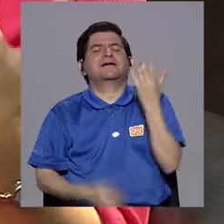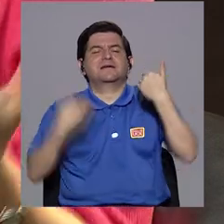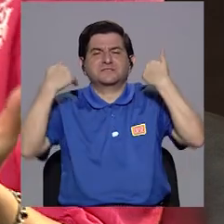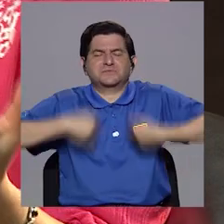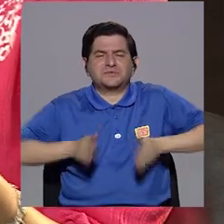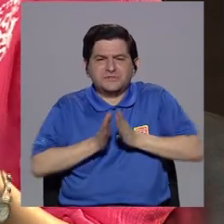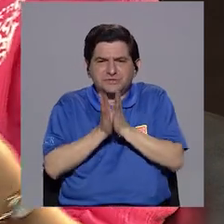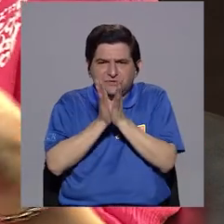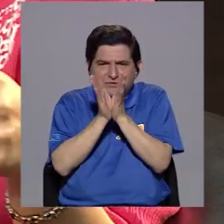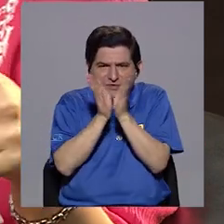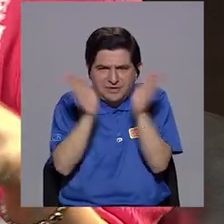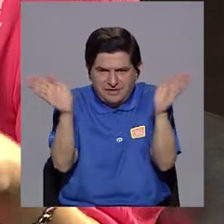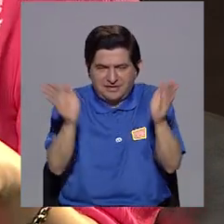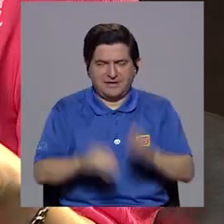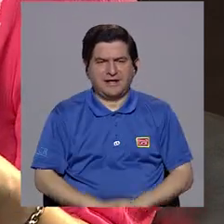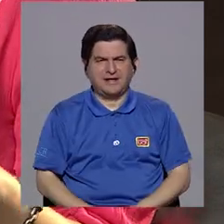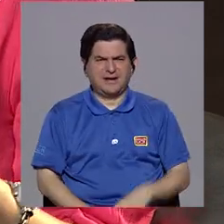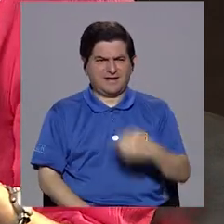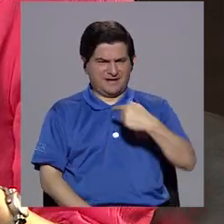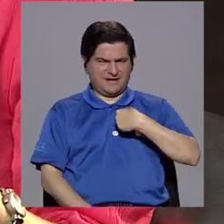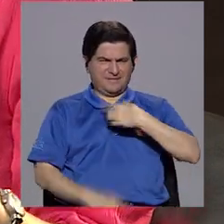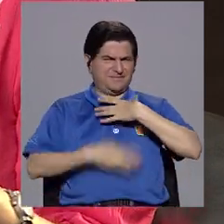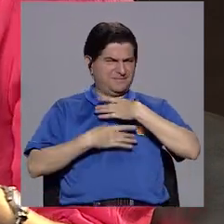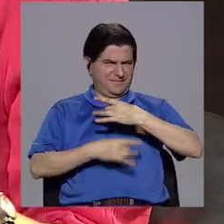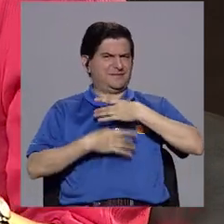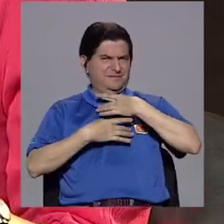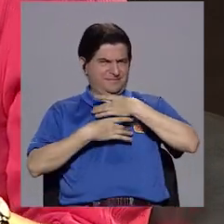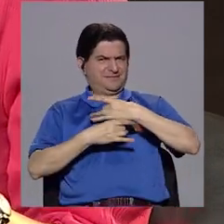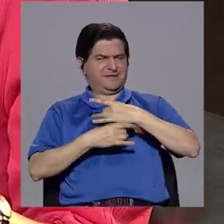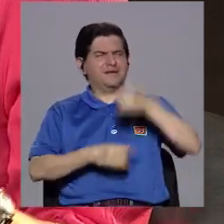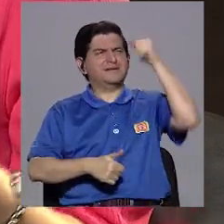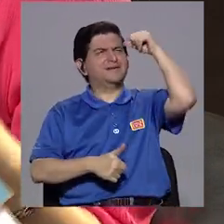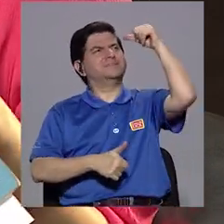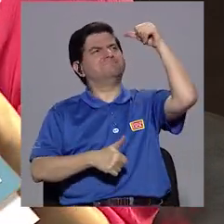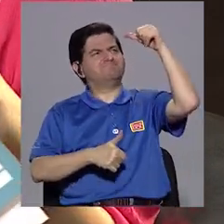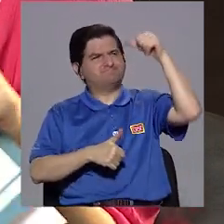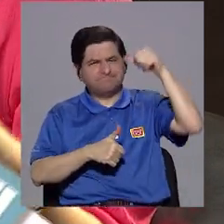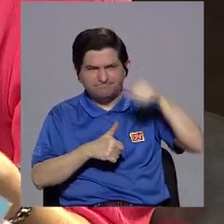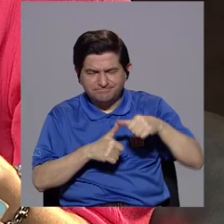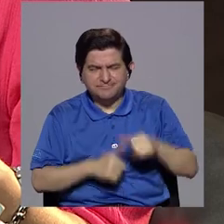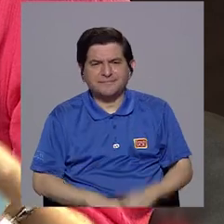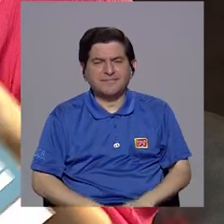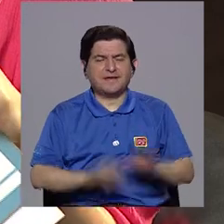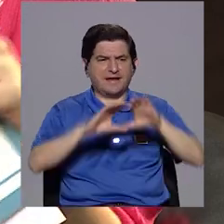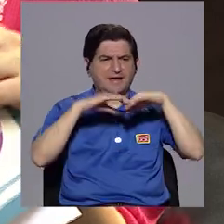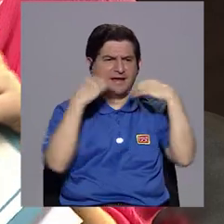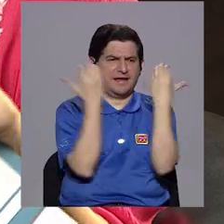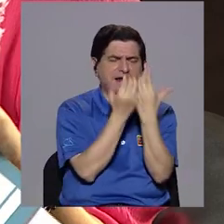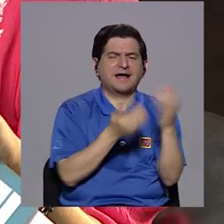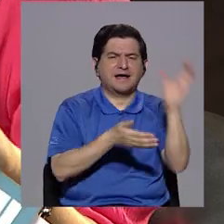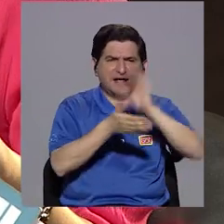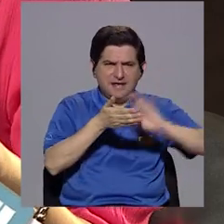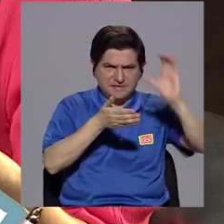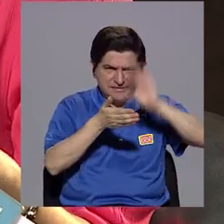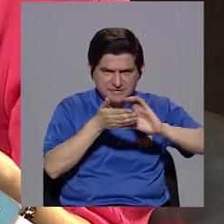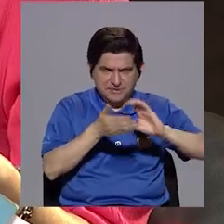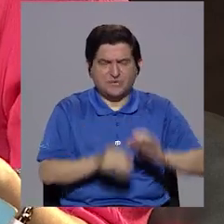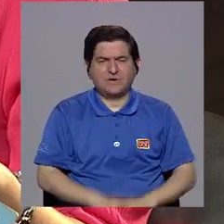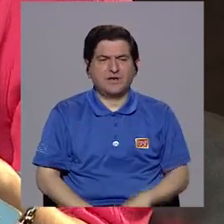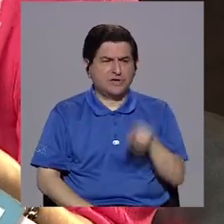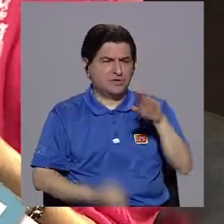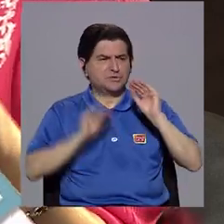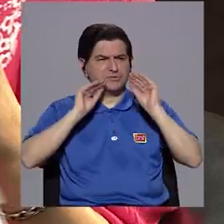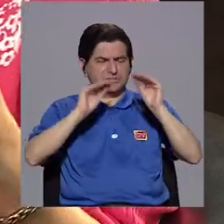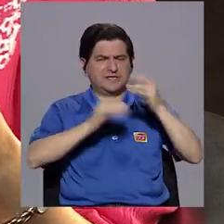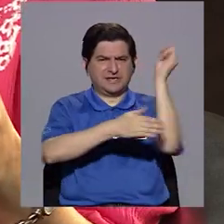expresión humana en general, ¿verdad? Me llama un poquito, bueno, la atención, estaba recordando en las clases, digamos en los colegios, en los centros